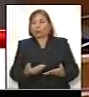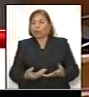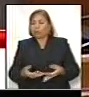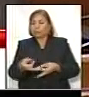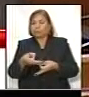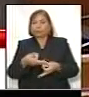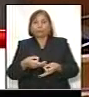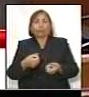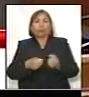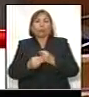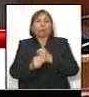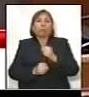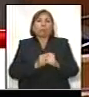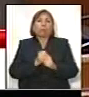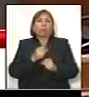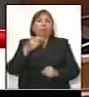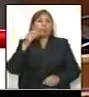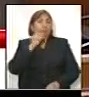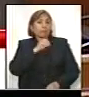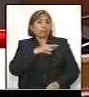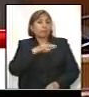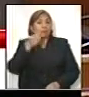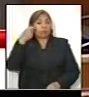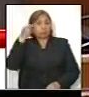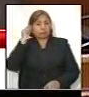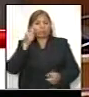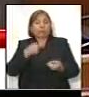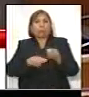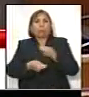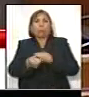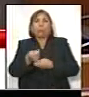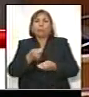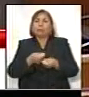funciones el año pasado en Chile ha anunciado inversiones de